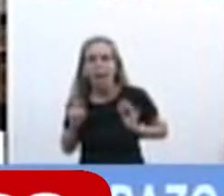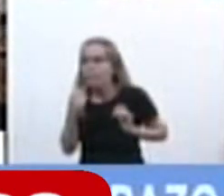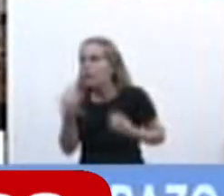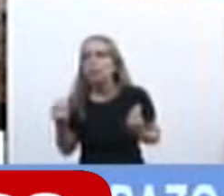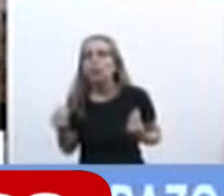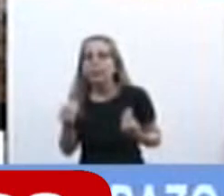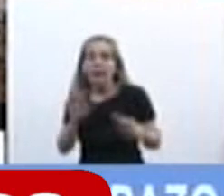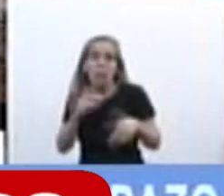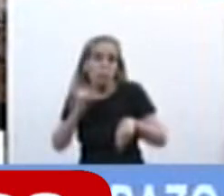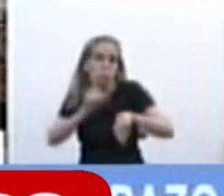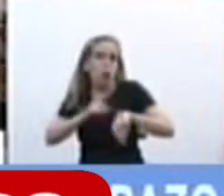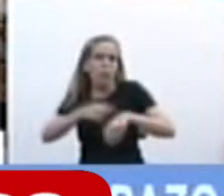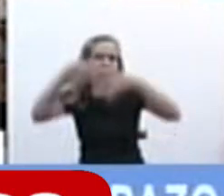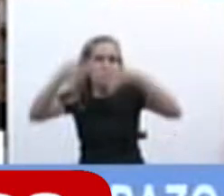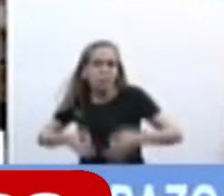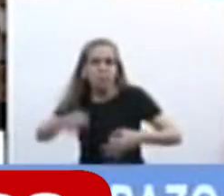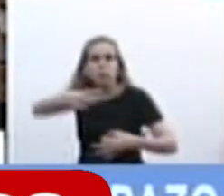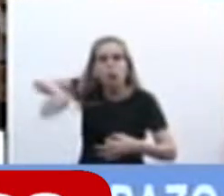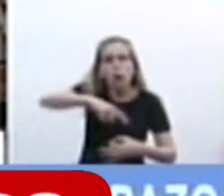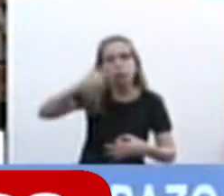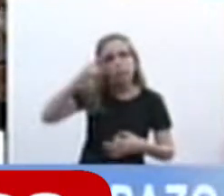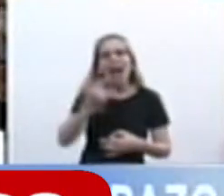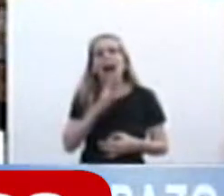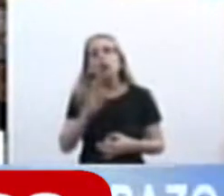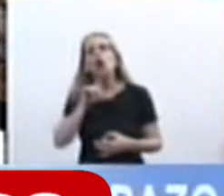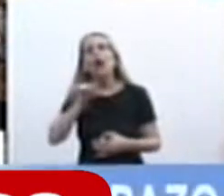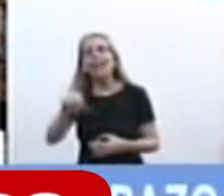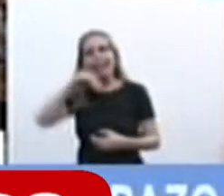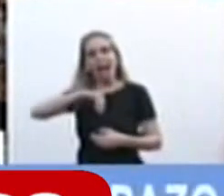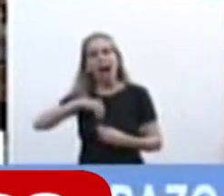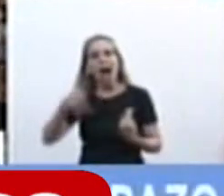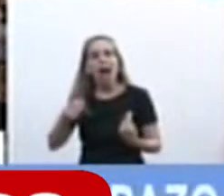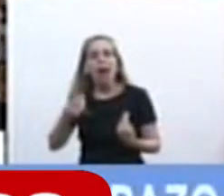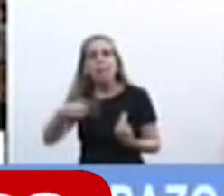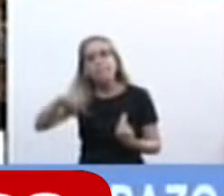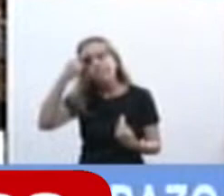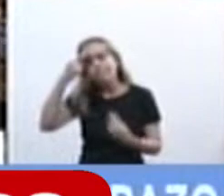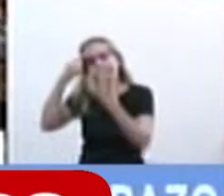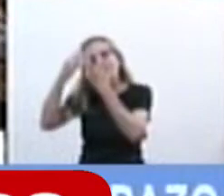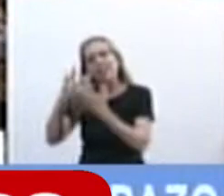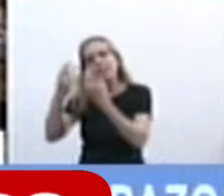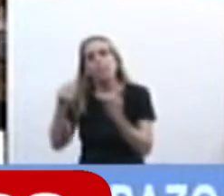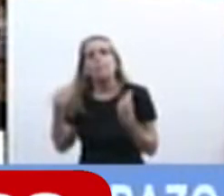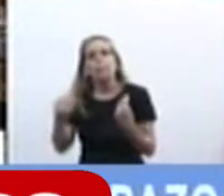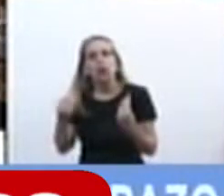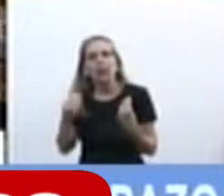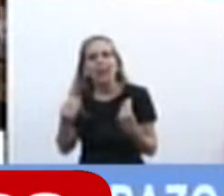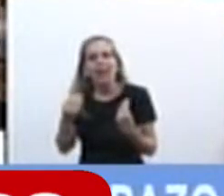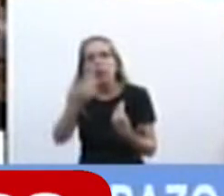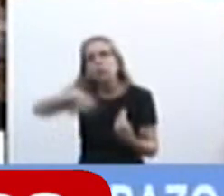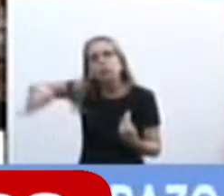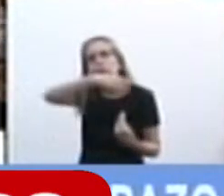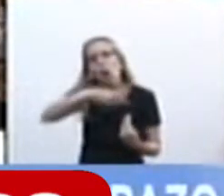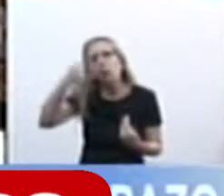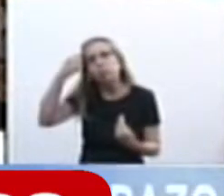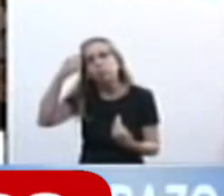¿no será hora de que hagamos una autocrítica? ¿No será hora de que nos preguntemos por qué tardamos